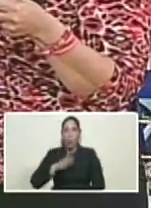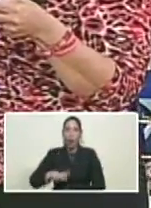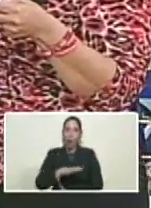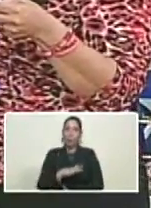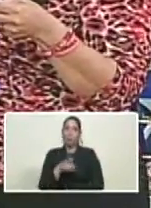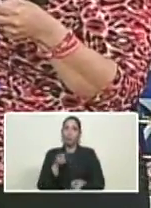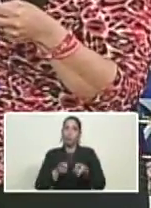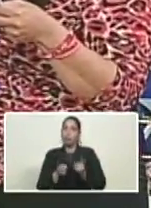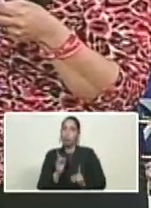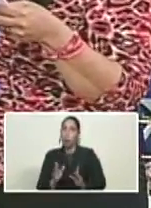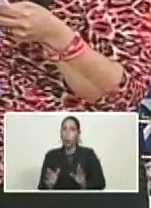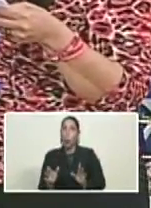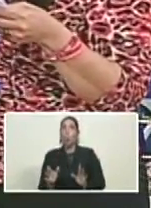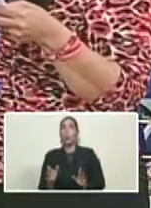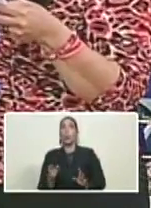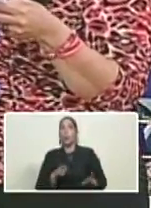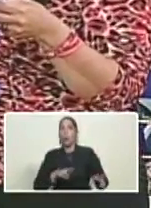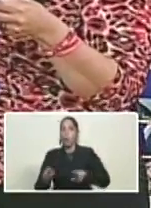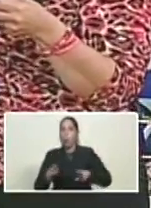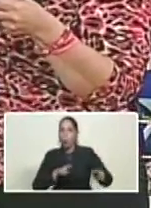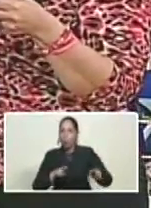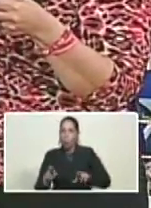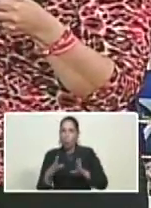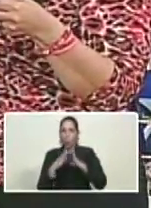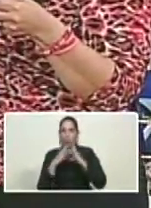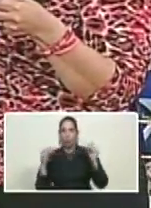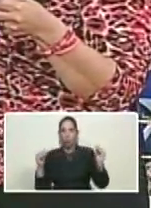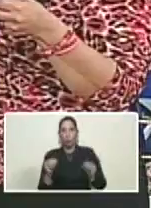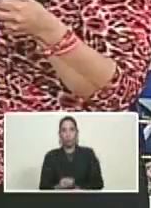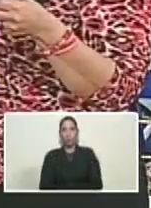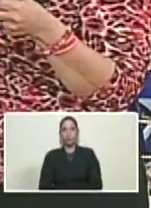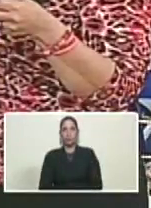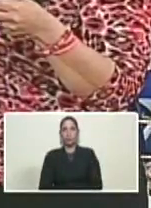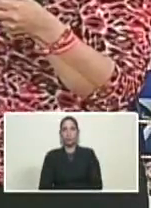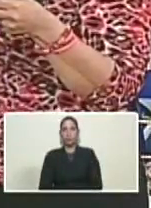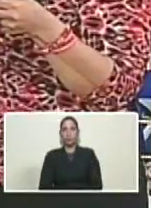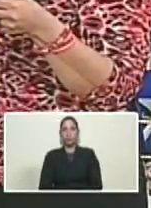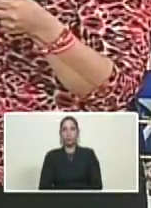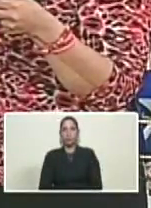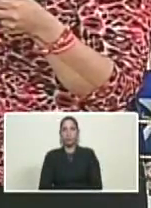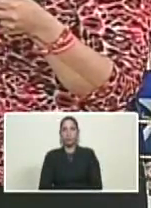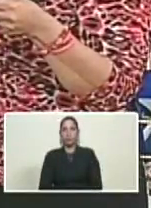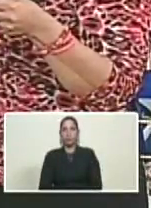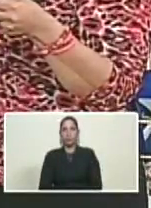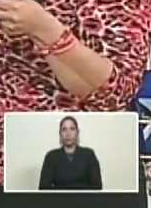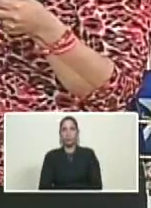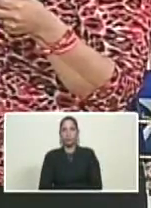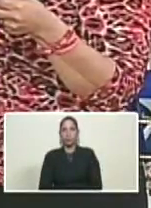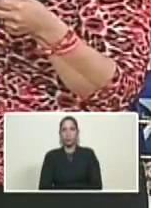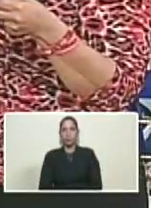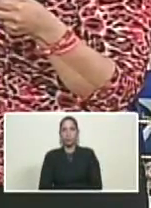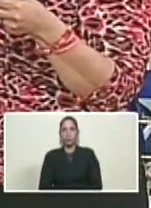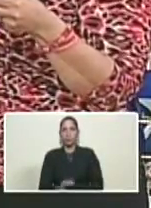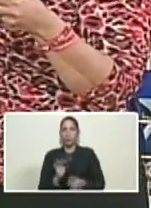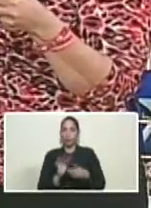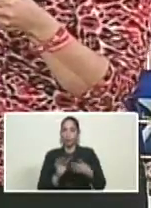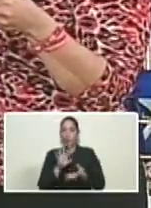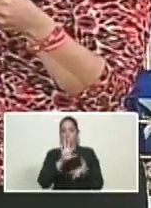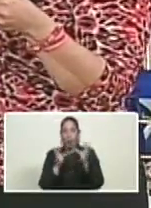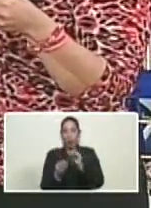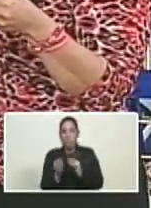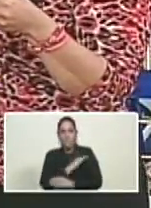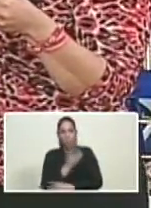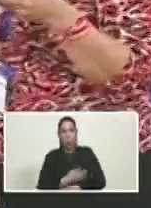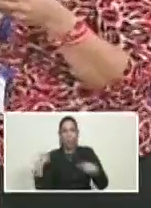coordinándolos con todo, con todos los factores como el CLAT y el